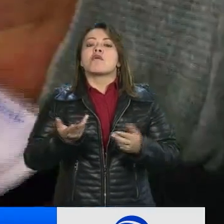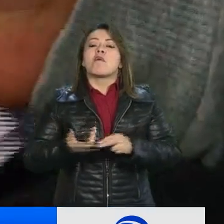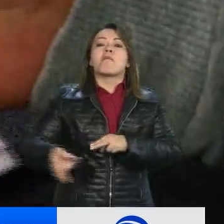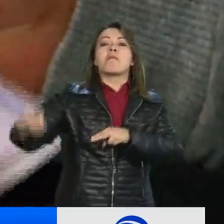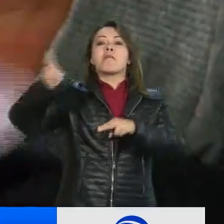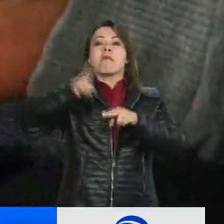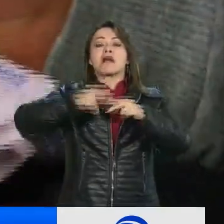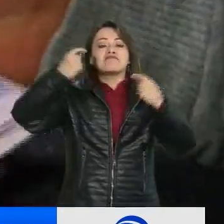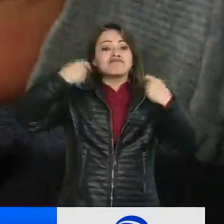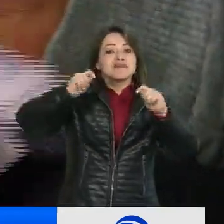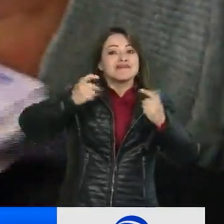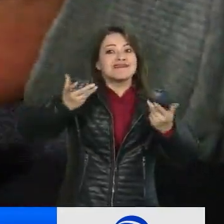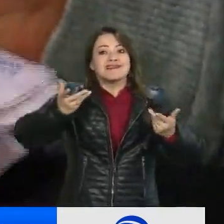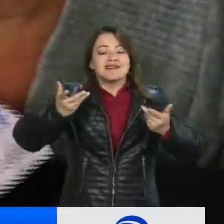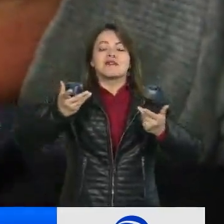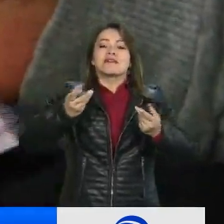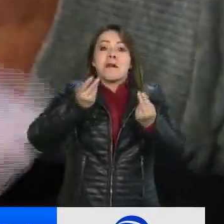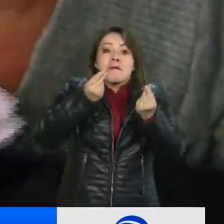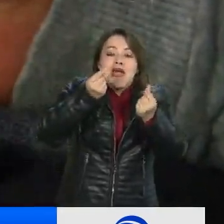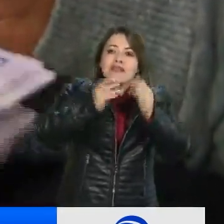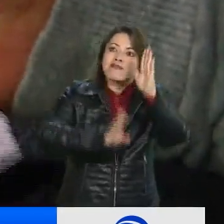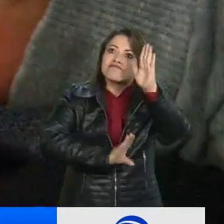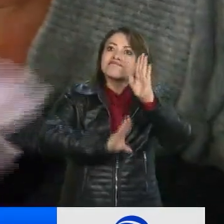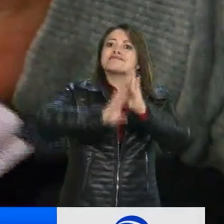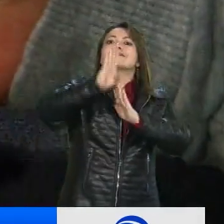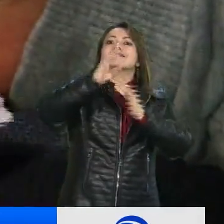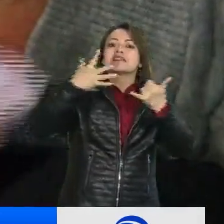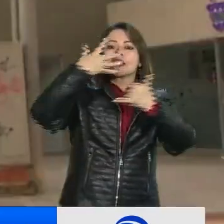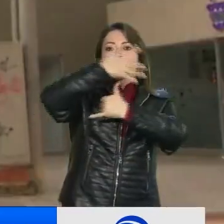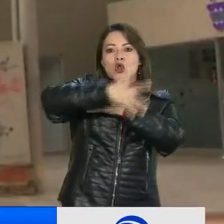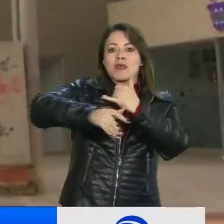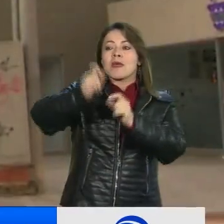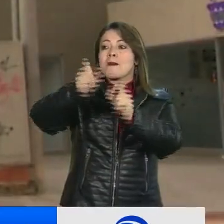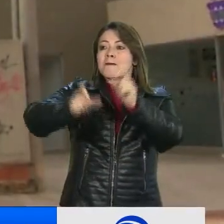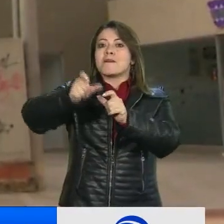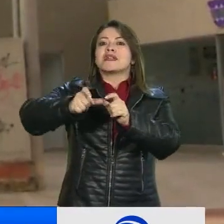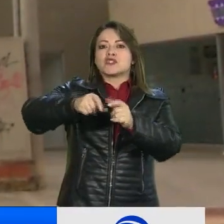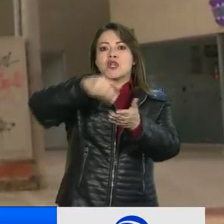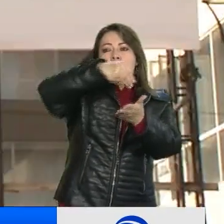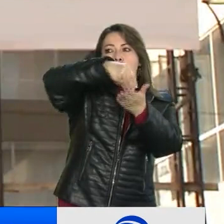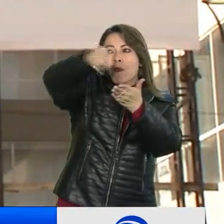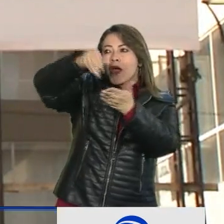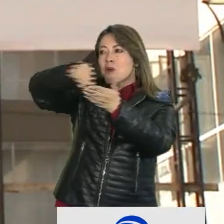demanda. Esta demanda económica aumentaría si los ciudadanos compraran más bienes y